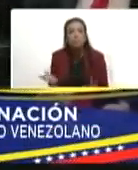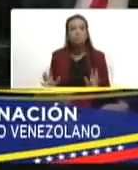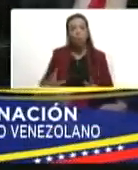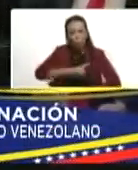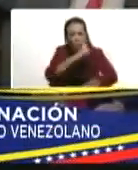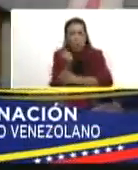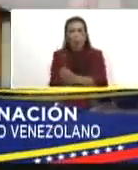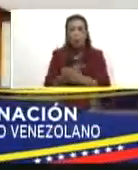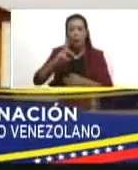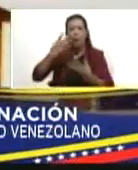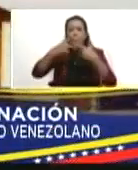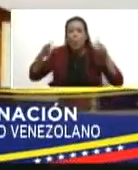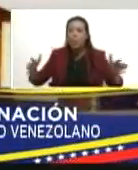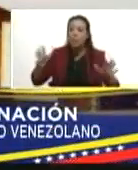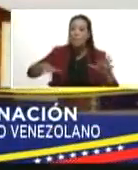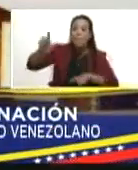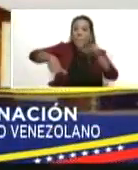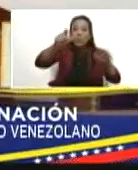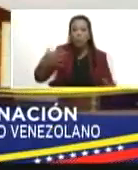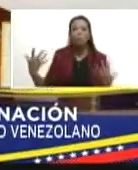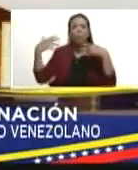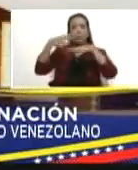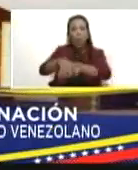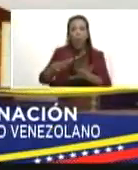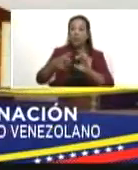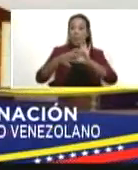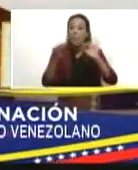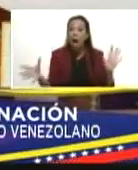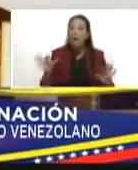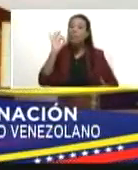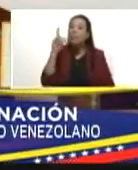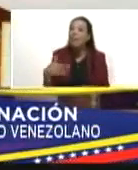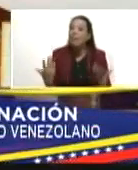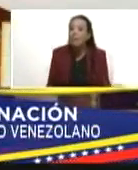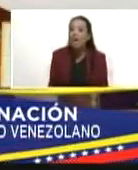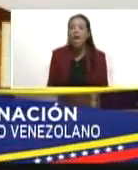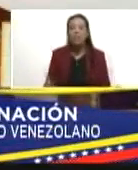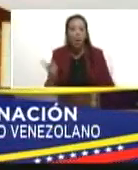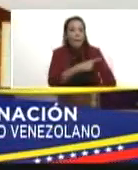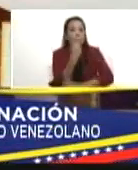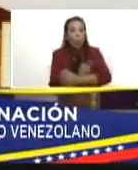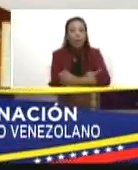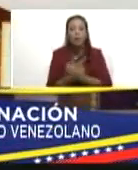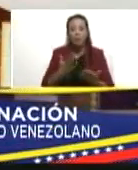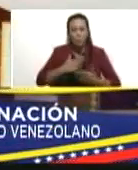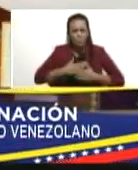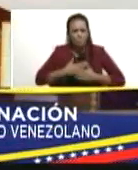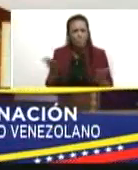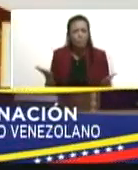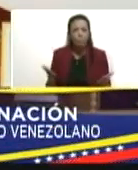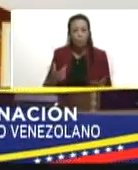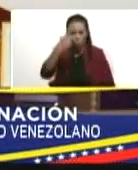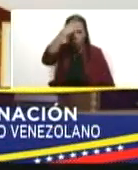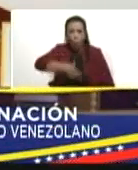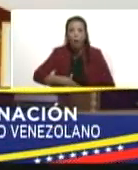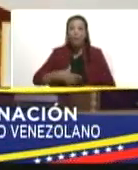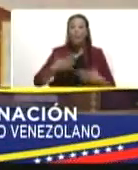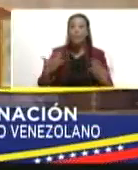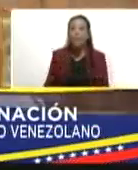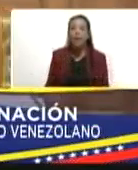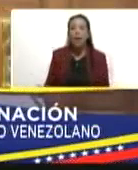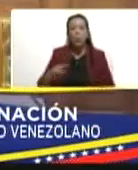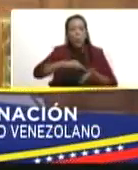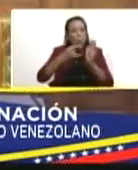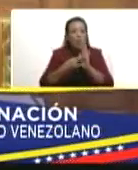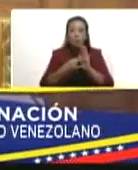fuerza poder pluralismo con la separación real de los poderes es un